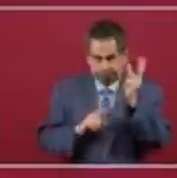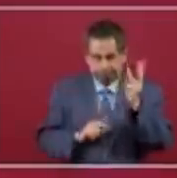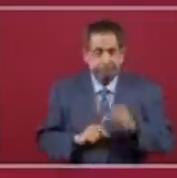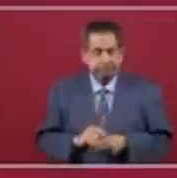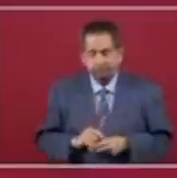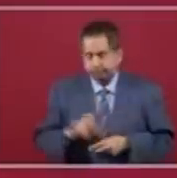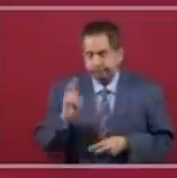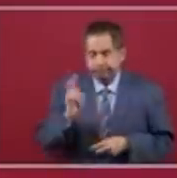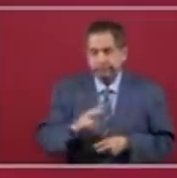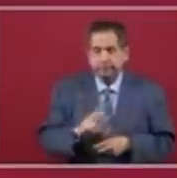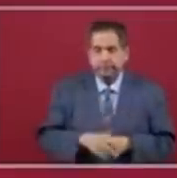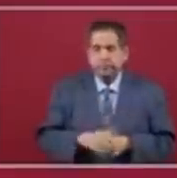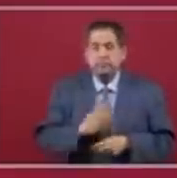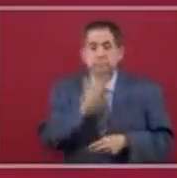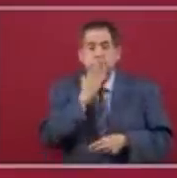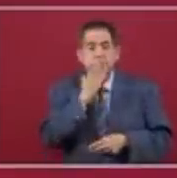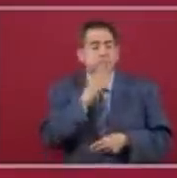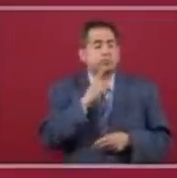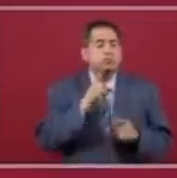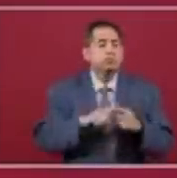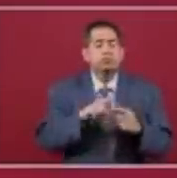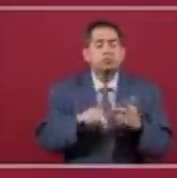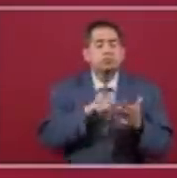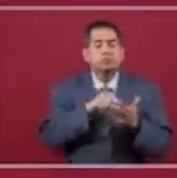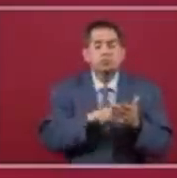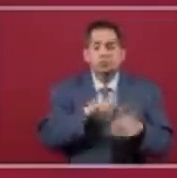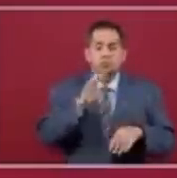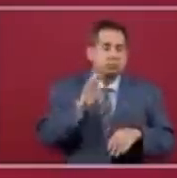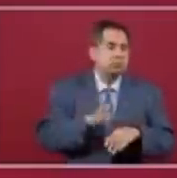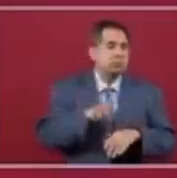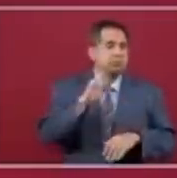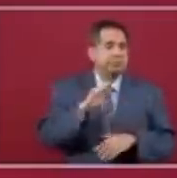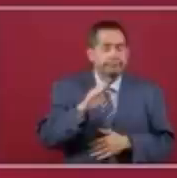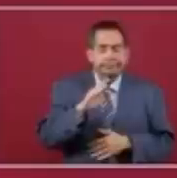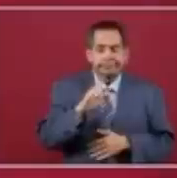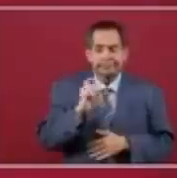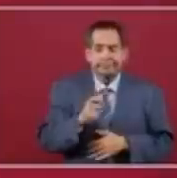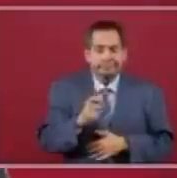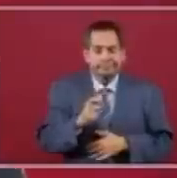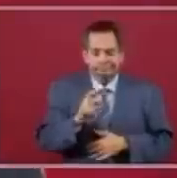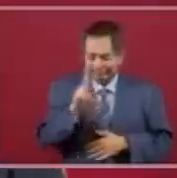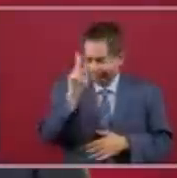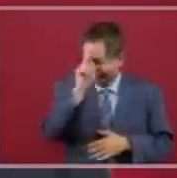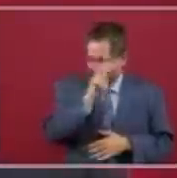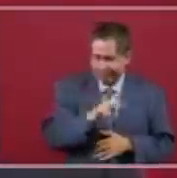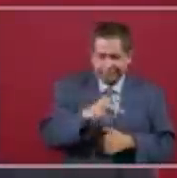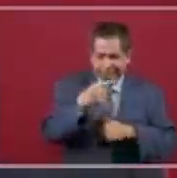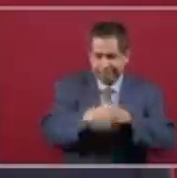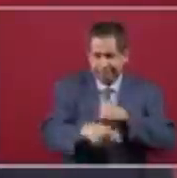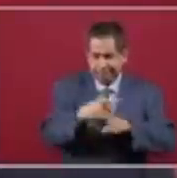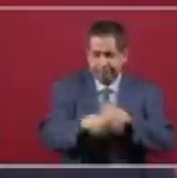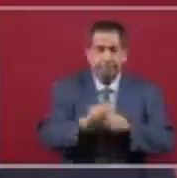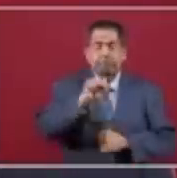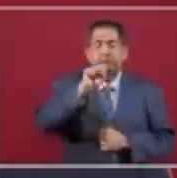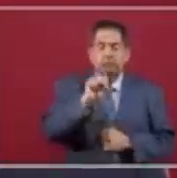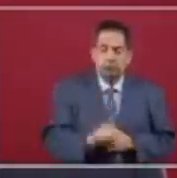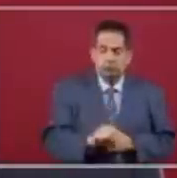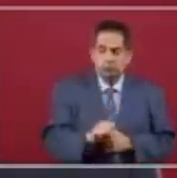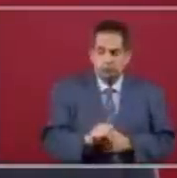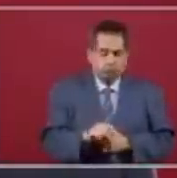efecto, de Sonora la zona con más violencia es el sur, de